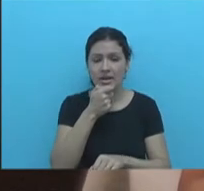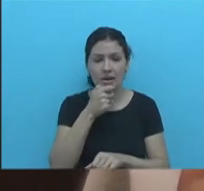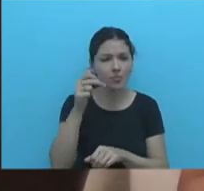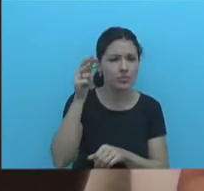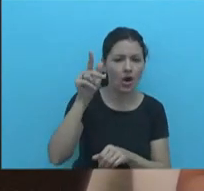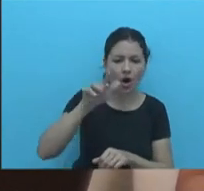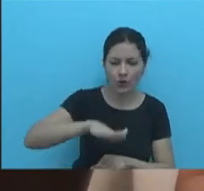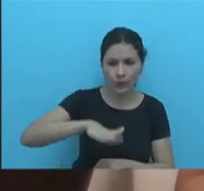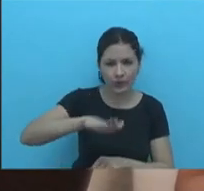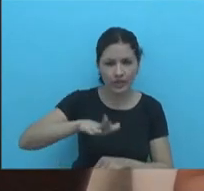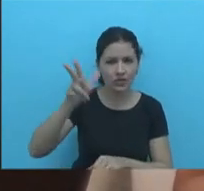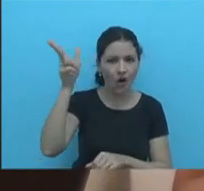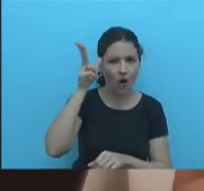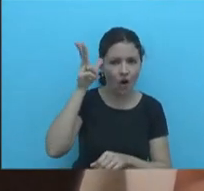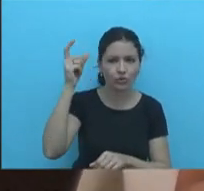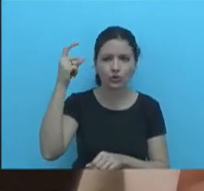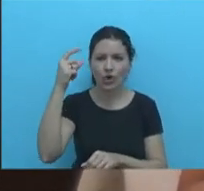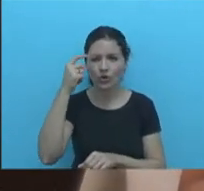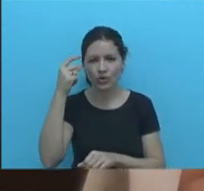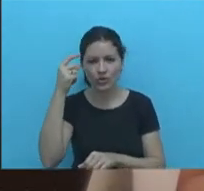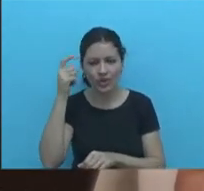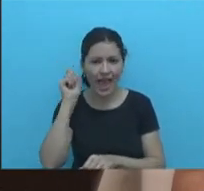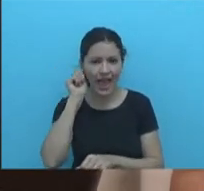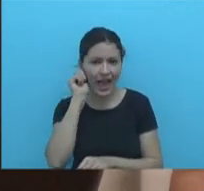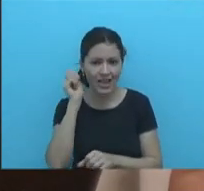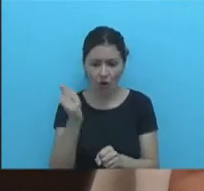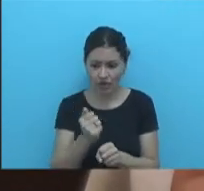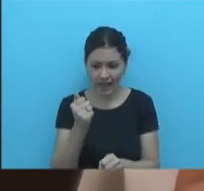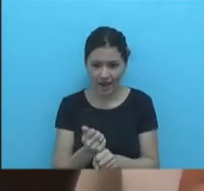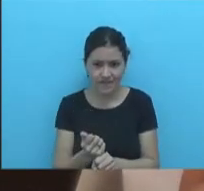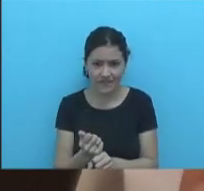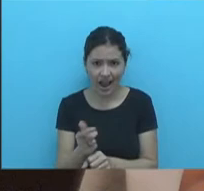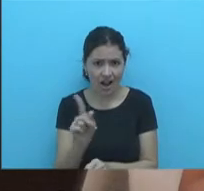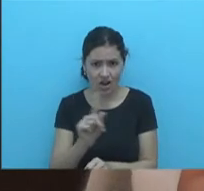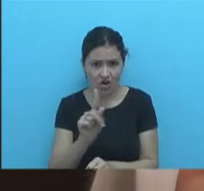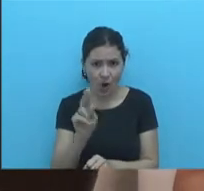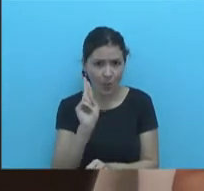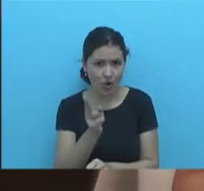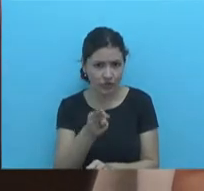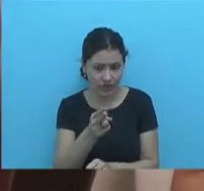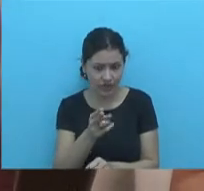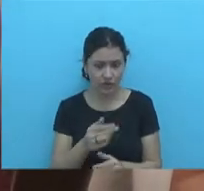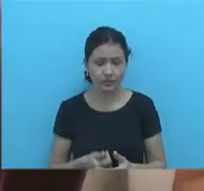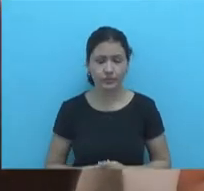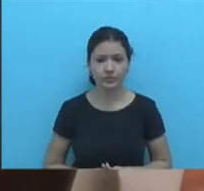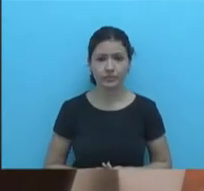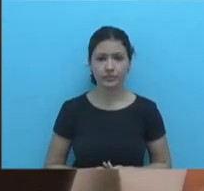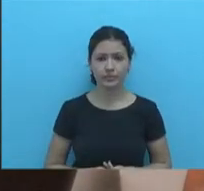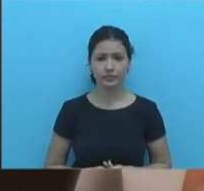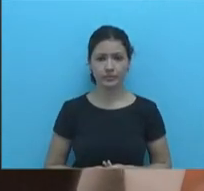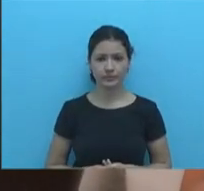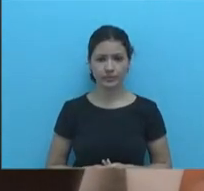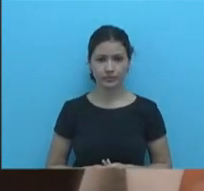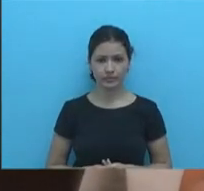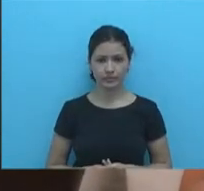estar trabajando, y un animal también sufre y los niños también sufren. A eso es lo que nos referíamos. Pero de todas maneras está en